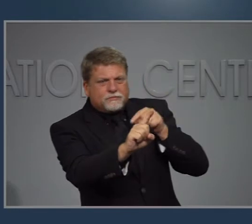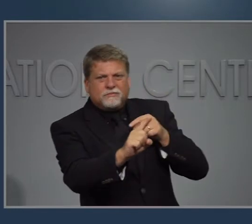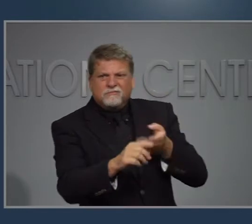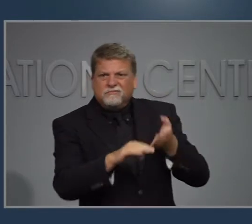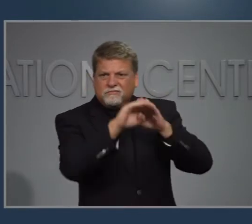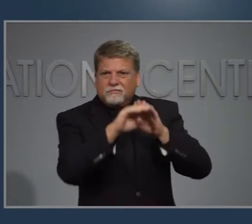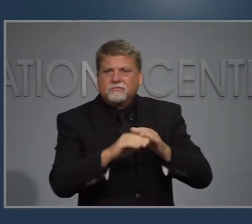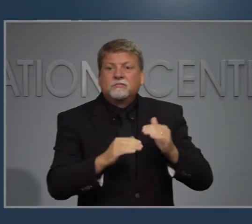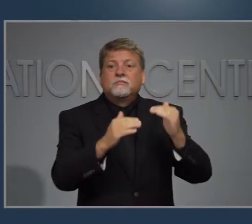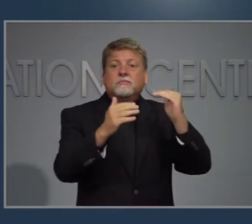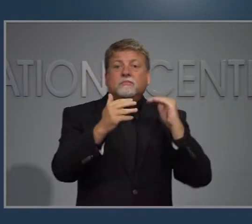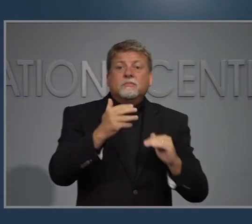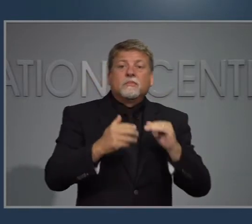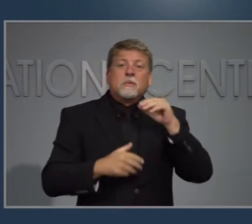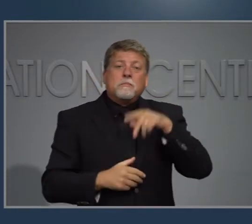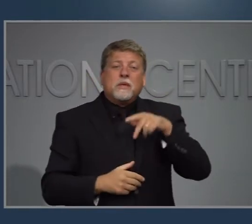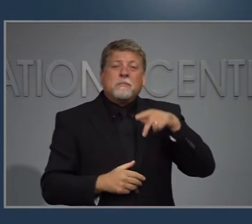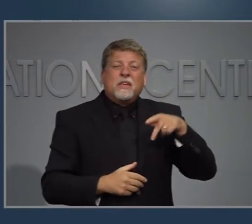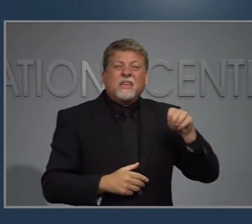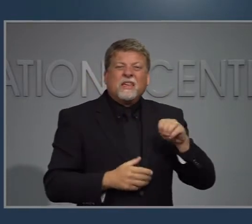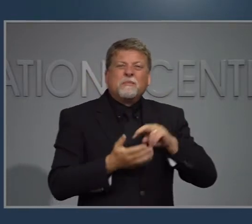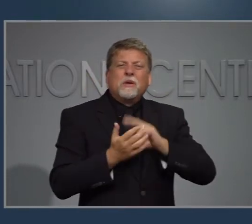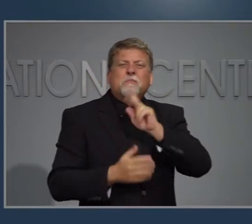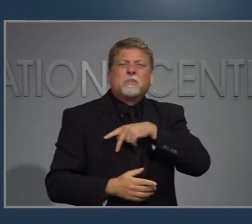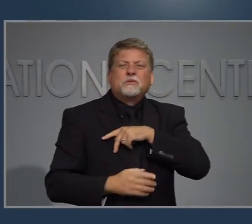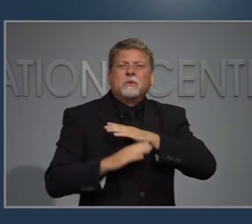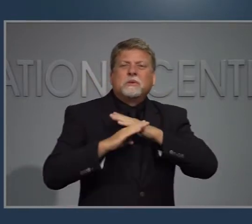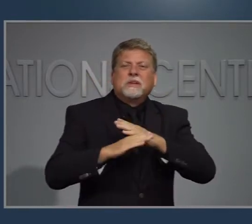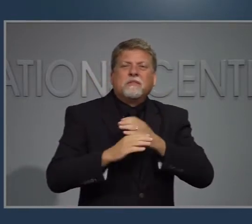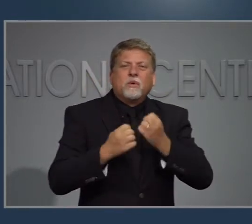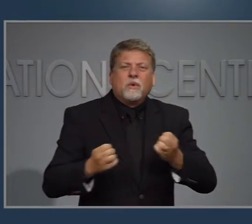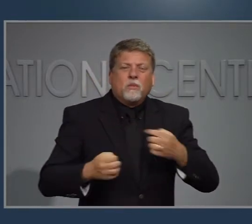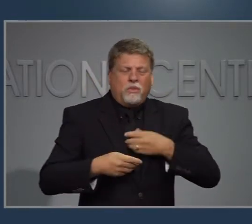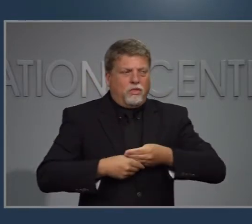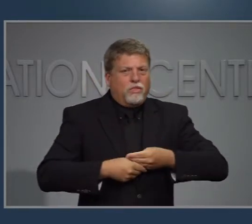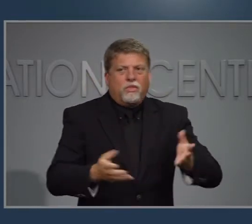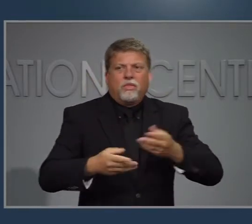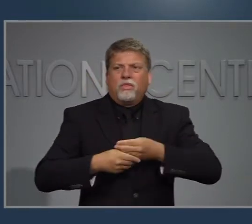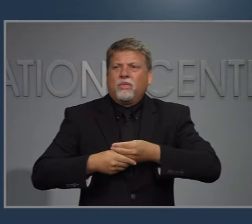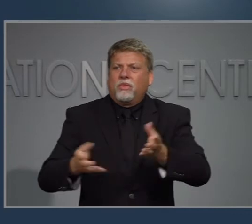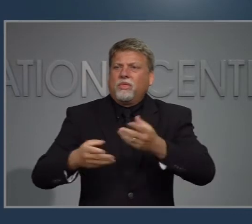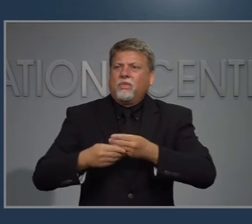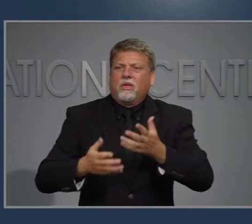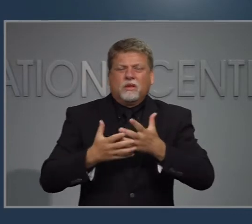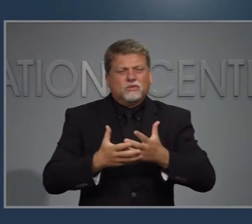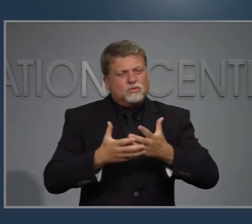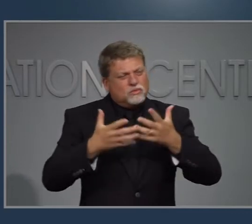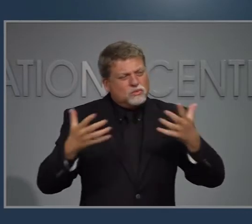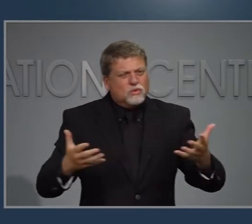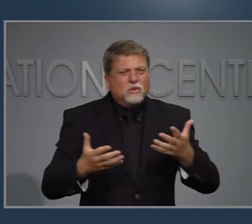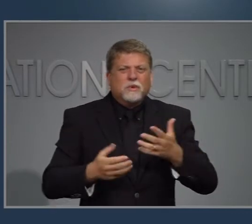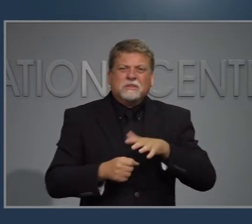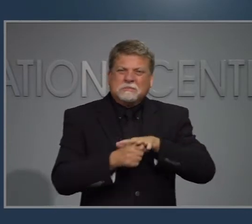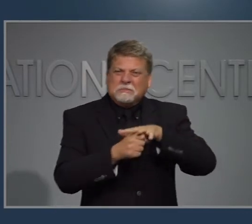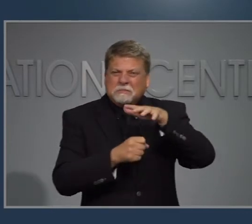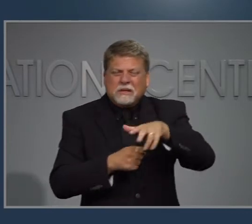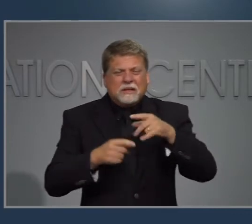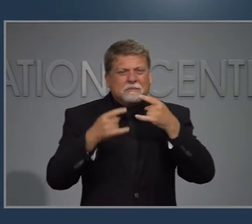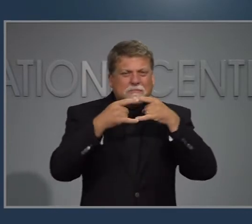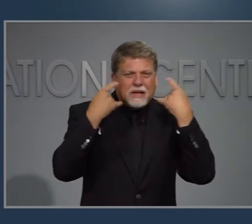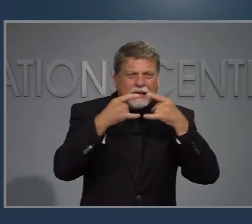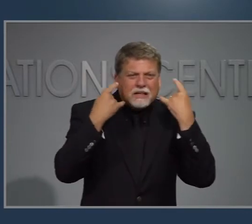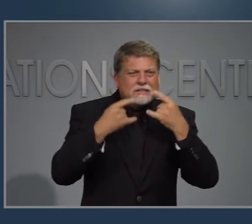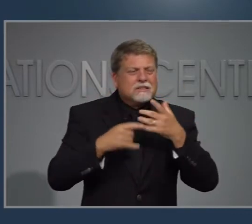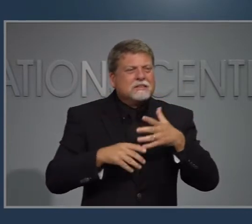continuamos distribuyendo. Hasta este momento hemos distribuido 3.5 millones de mascarillas de tela,